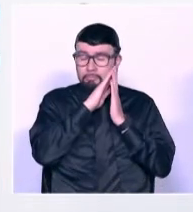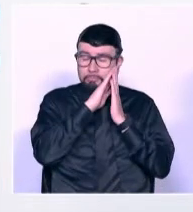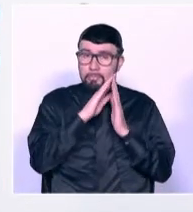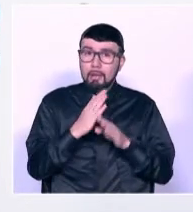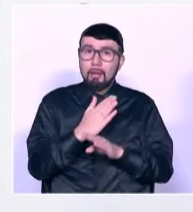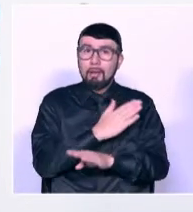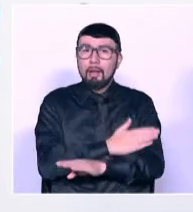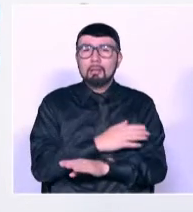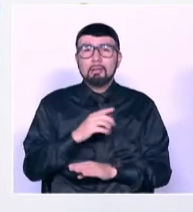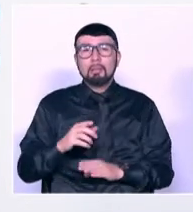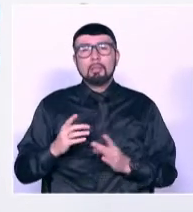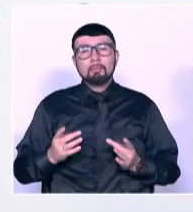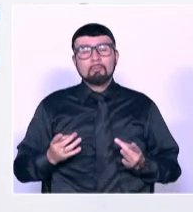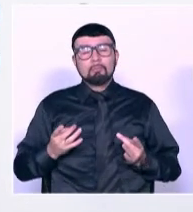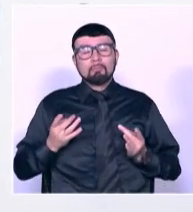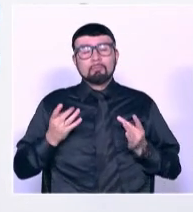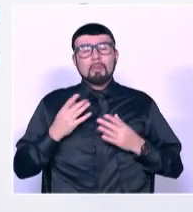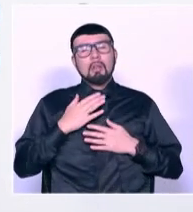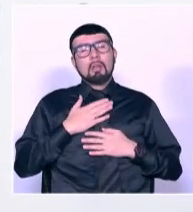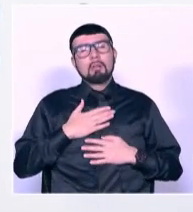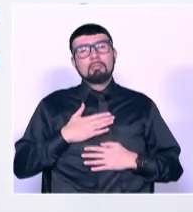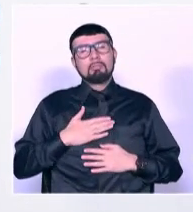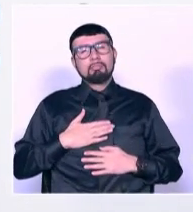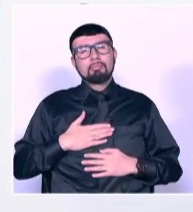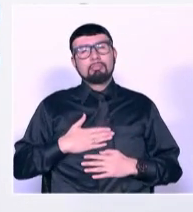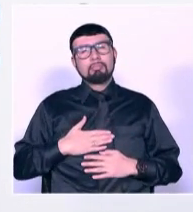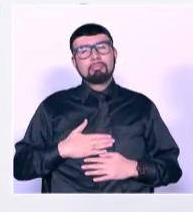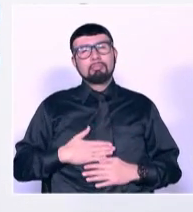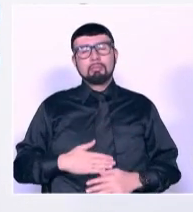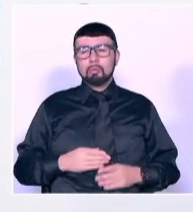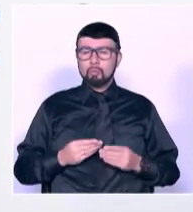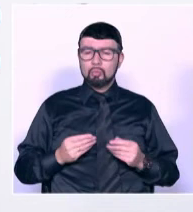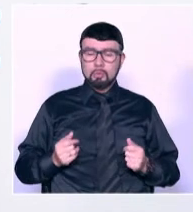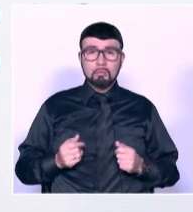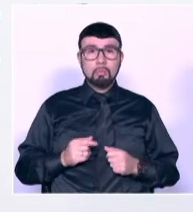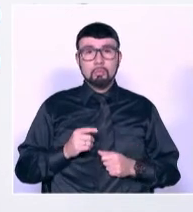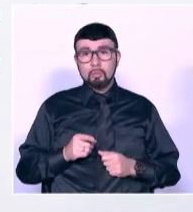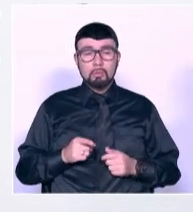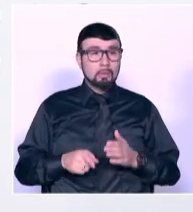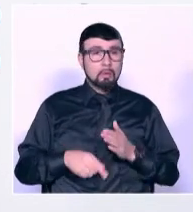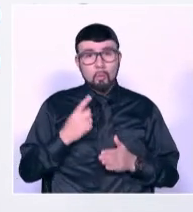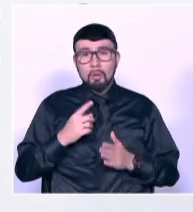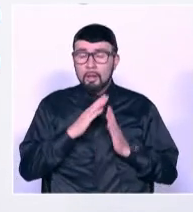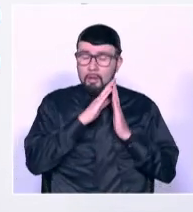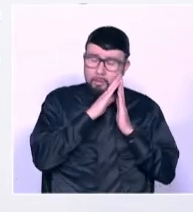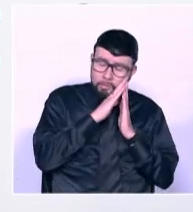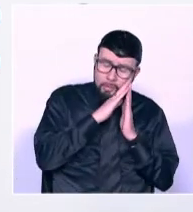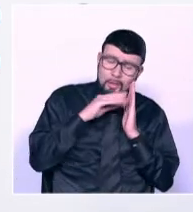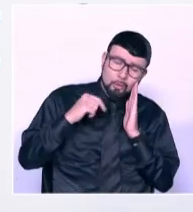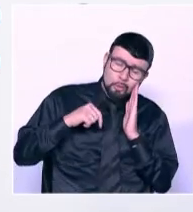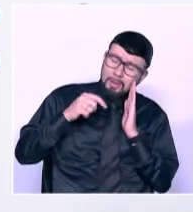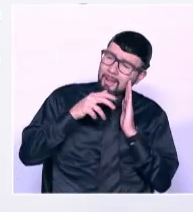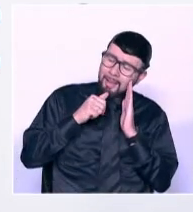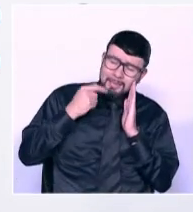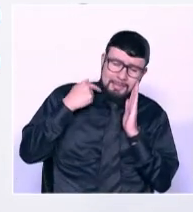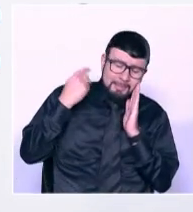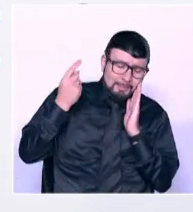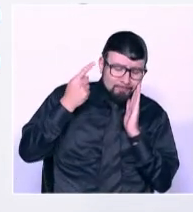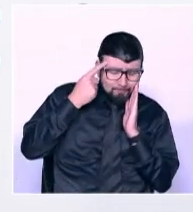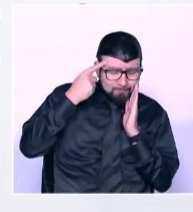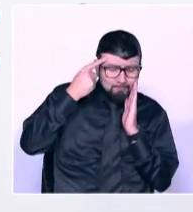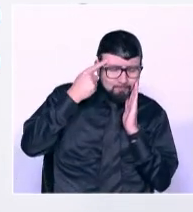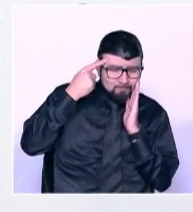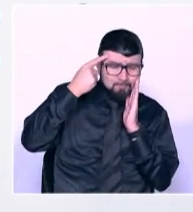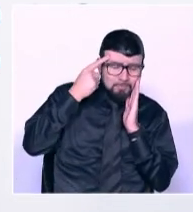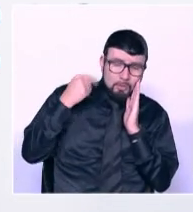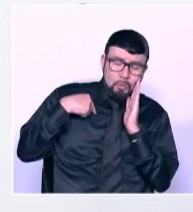una relajación, no acostarnos pensando en lo que no hicimos en el día o en lo